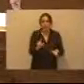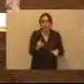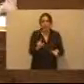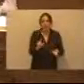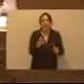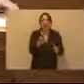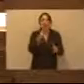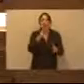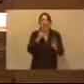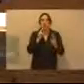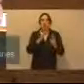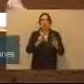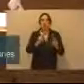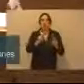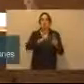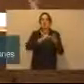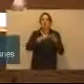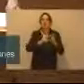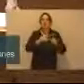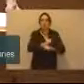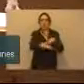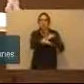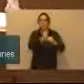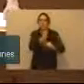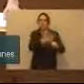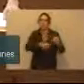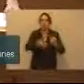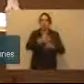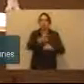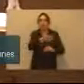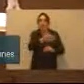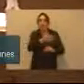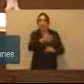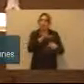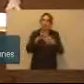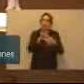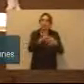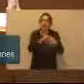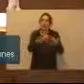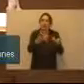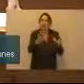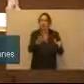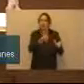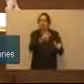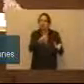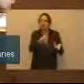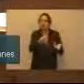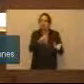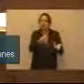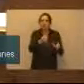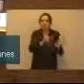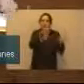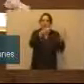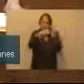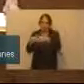Ven que un sistema sólido como o noso, con un diagnóstico preciso, unha reacción fluida entre os